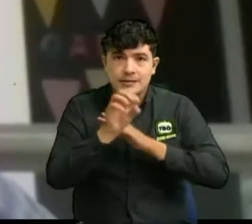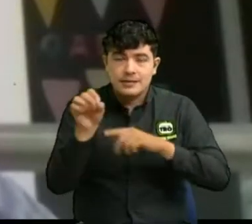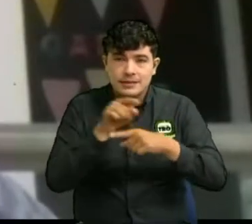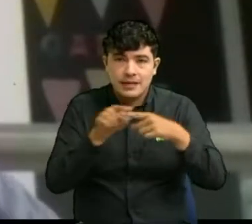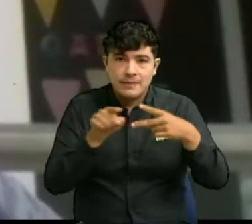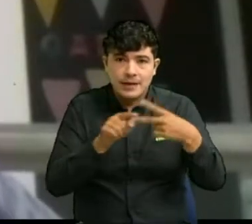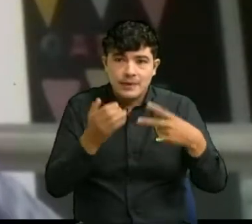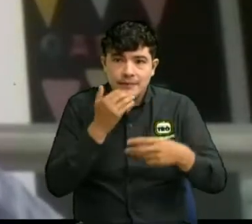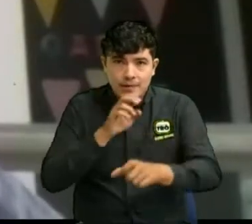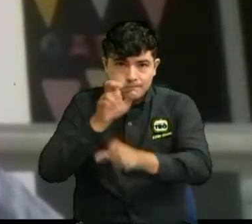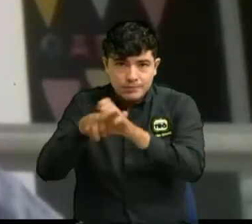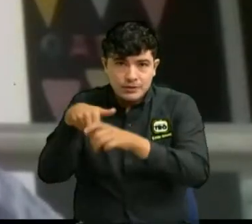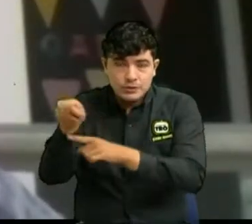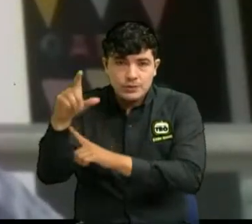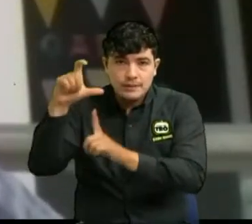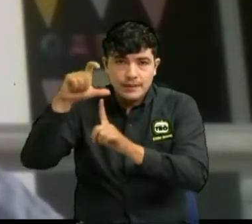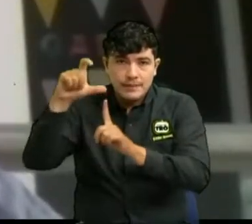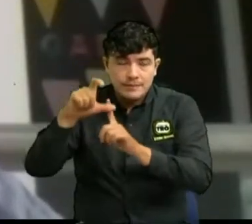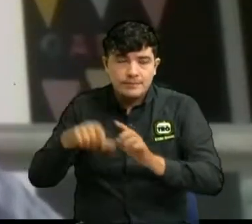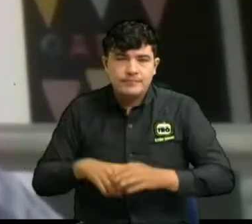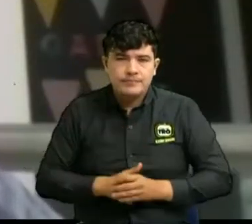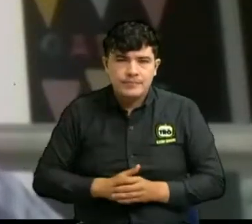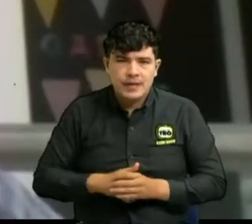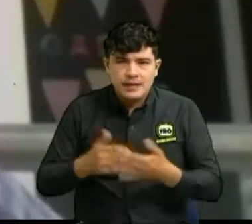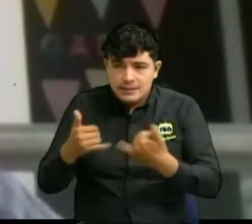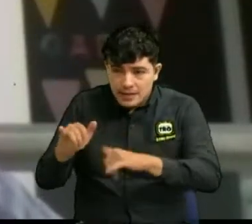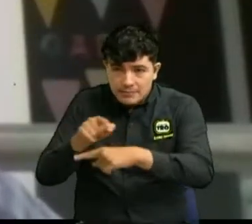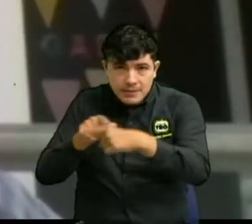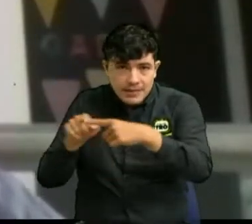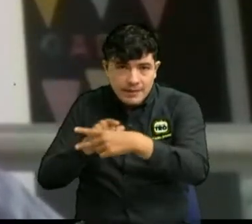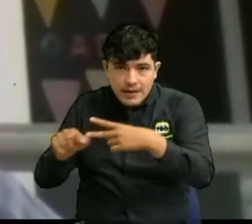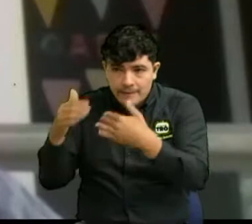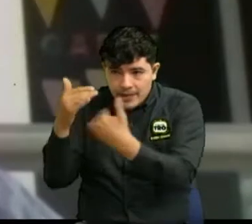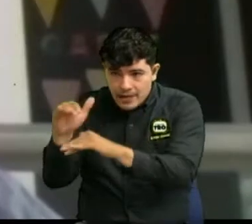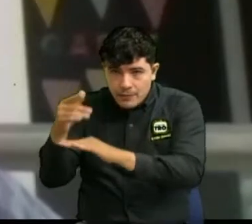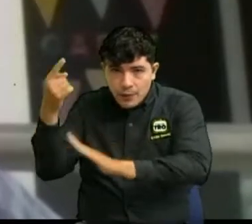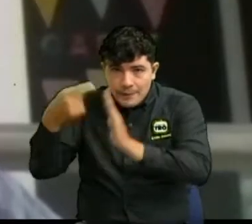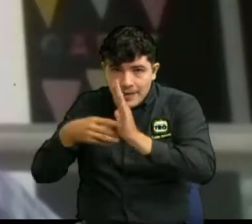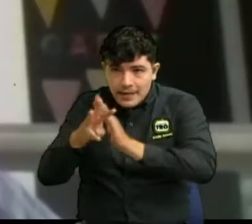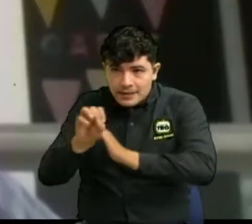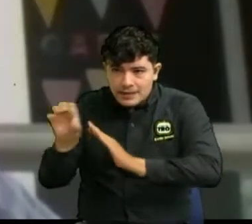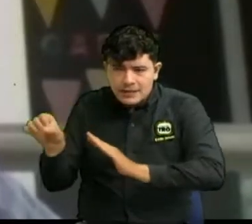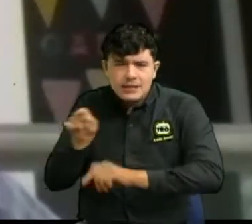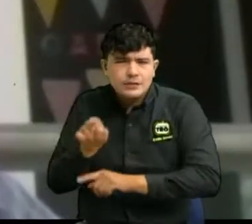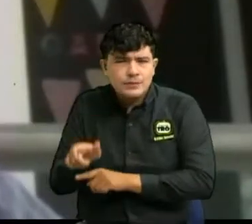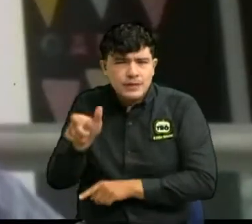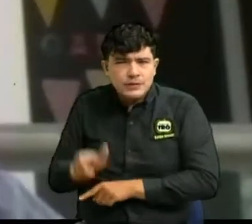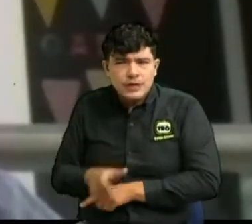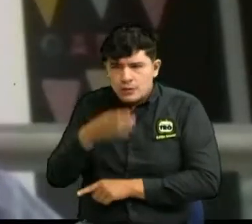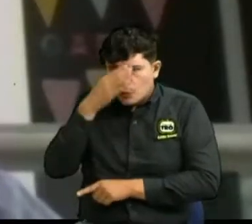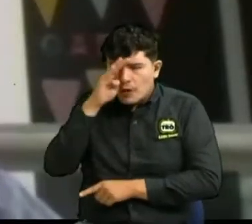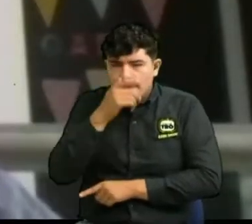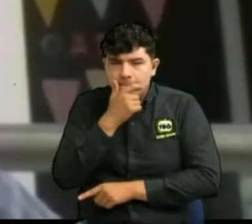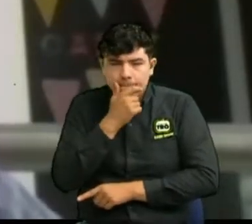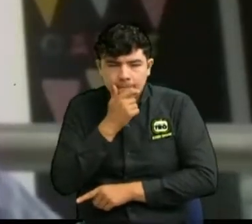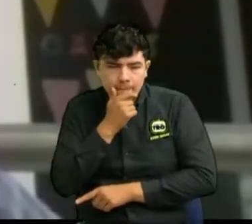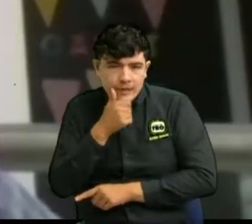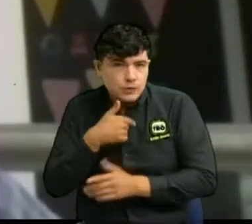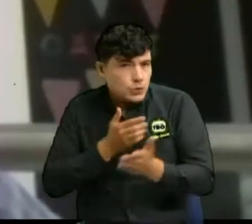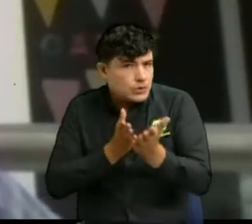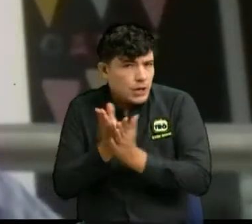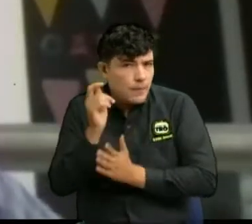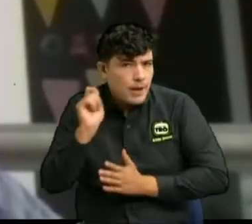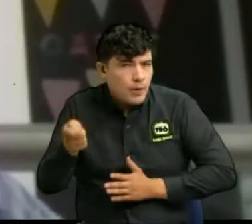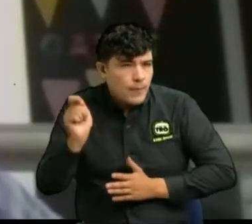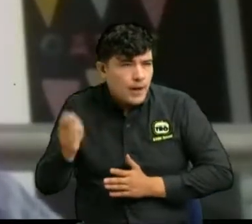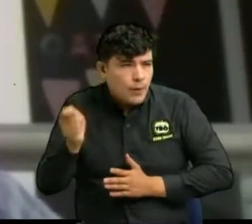Ahora, una vez complete las semanas mínimas de 1.300, aquí la inquietud que le surge a las personas es, ¿me corresponde seguir